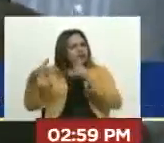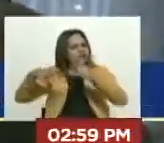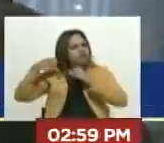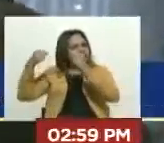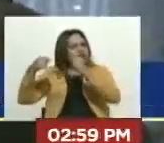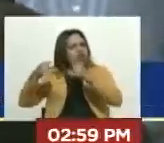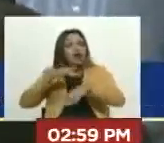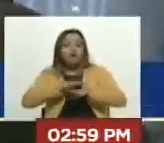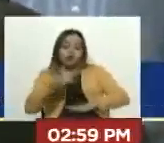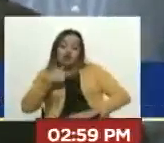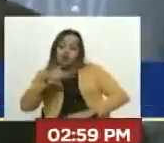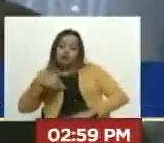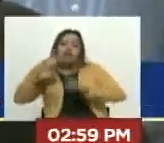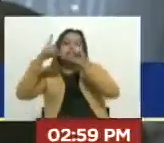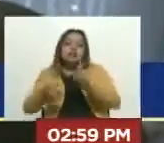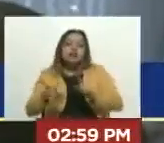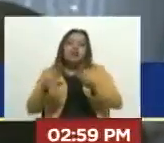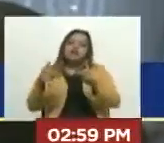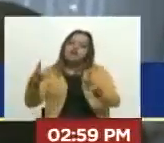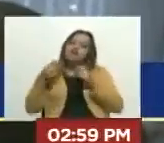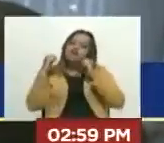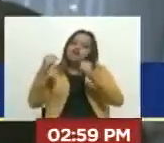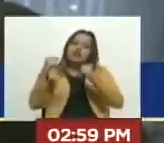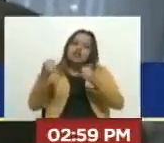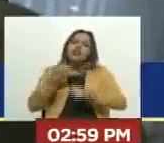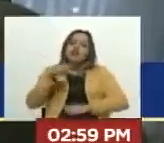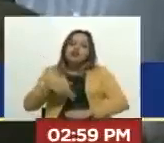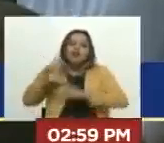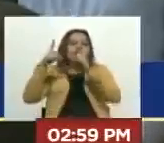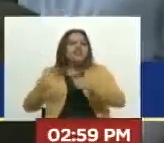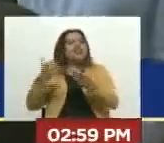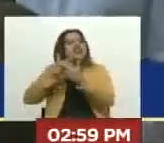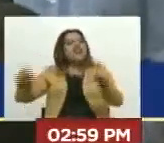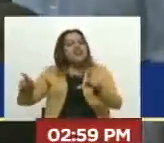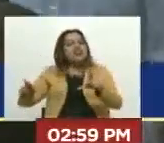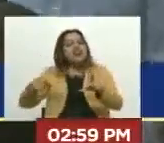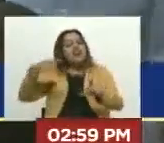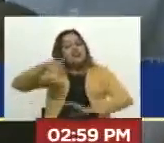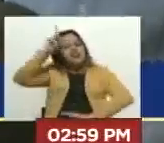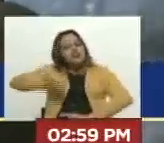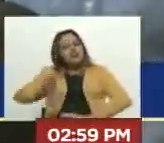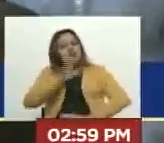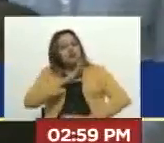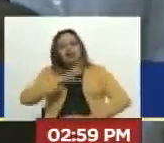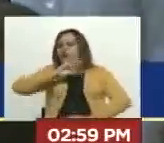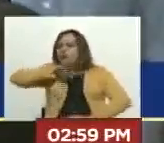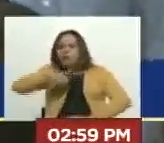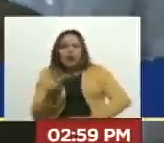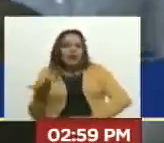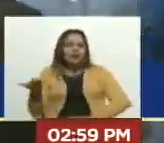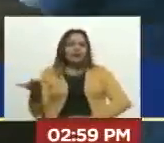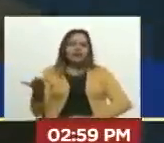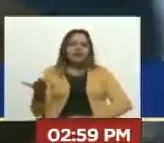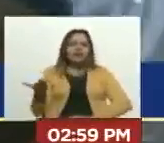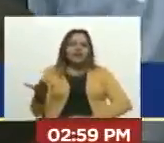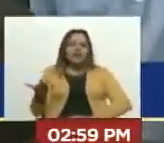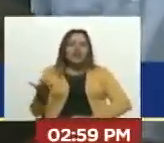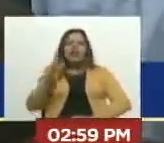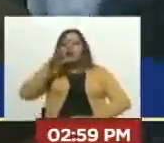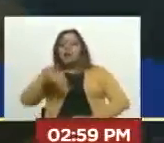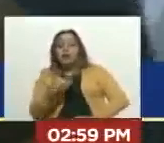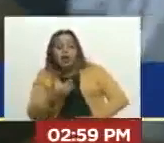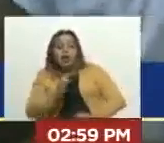estamos decididos a vencer, así como estamos decididos a ser libres. Eso es un tema de decisión personal y no van a poder. Y podrán llevarse a